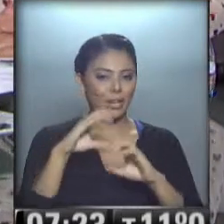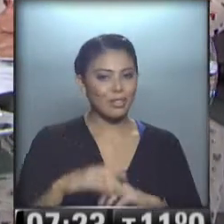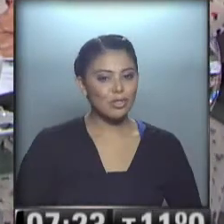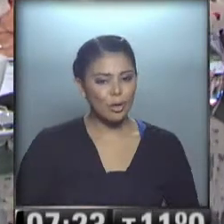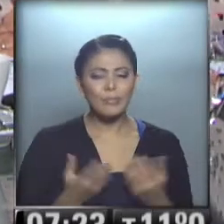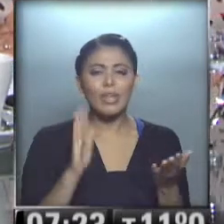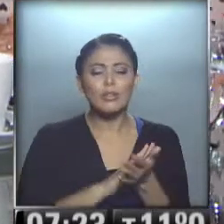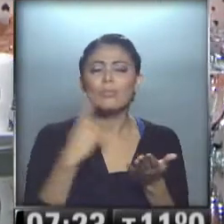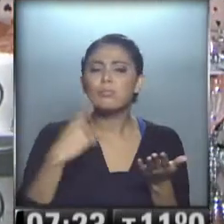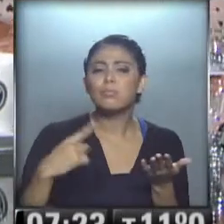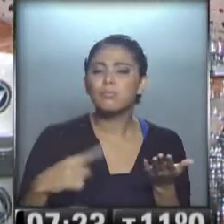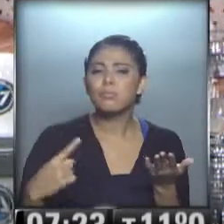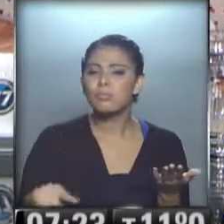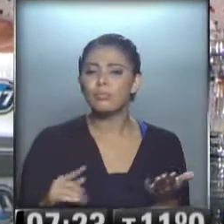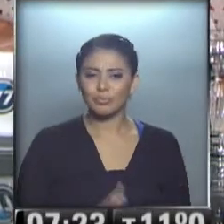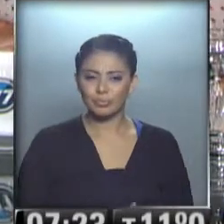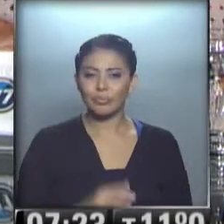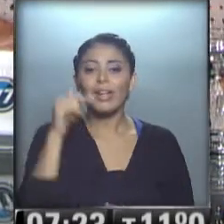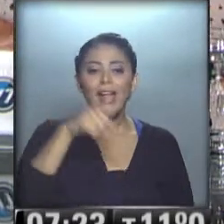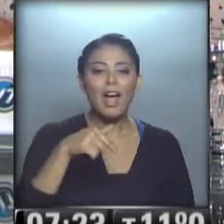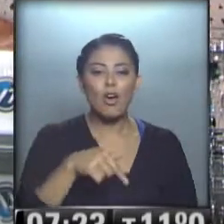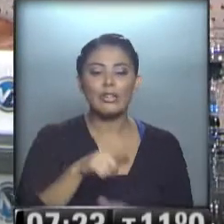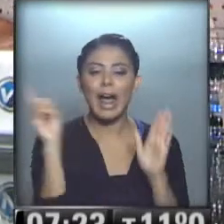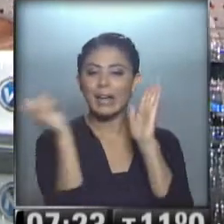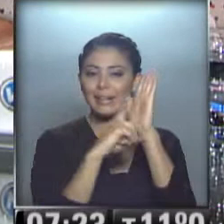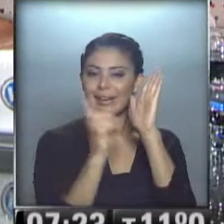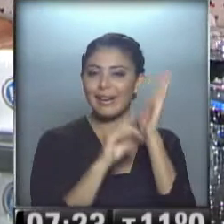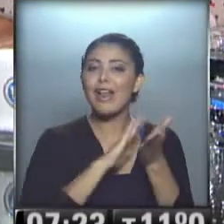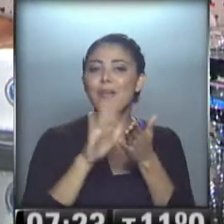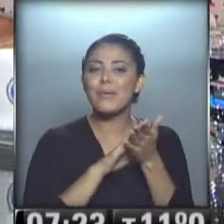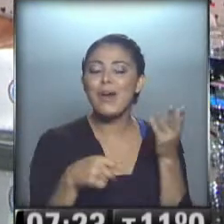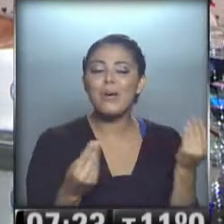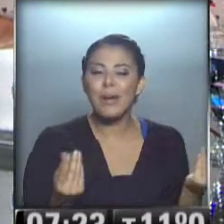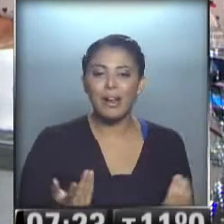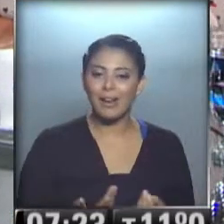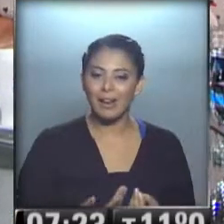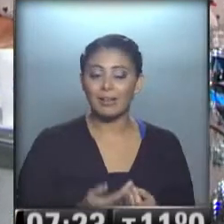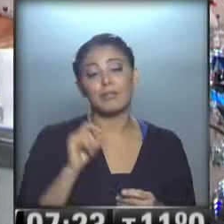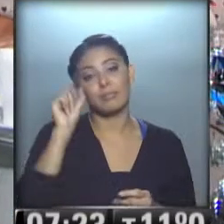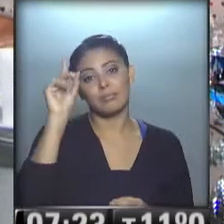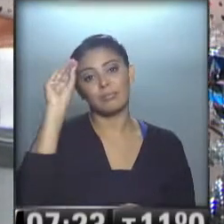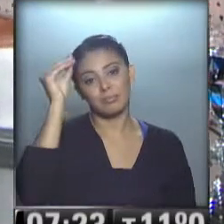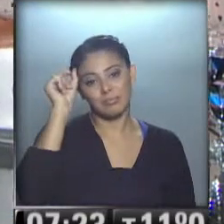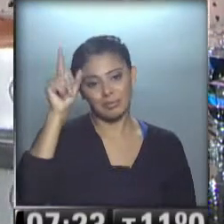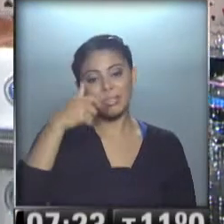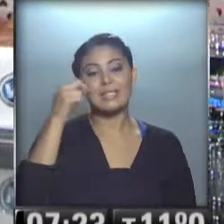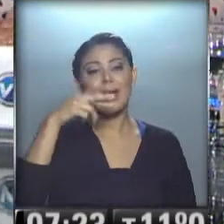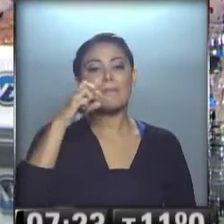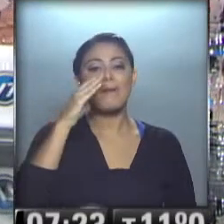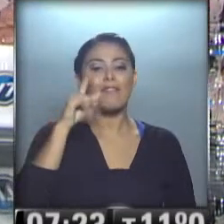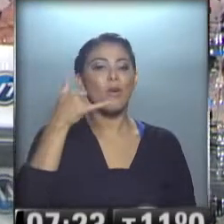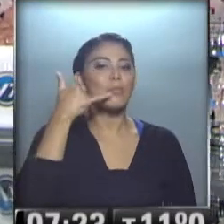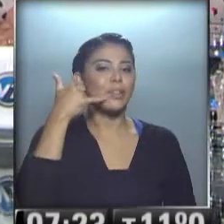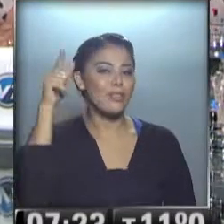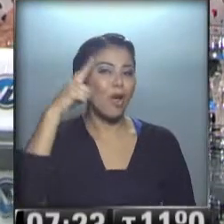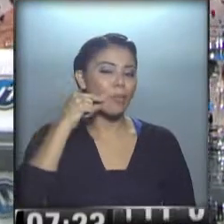a ver, ¿de qué se trata? ¿Cuáles son a partir de ahora los reglamentos? ¿Cuáles son, desde San Pablo, claro está, en vivo por teléfono nos va a